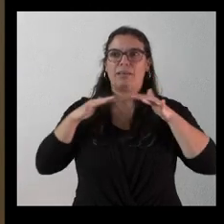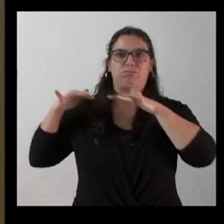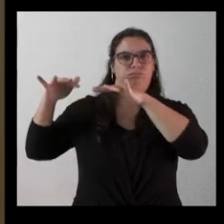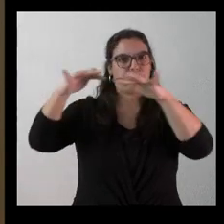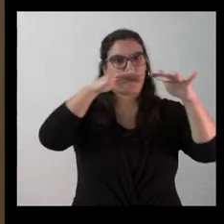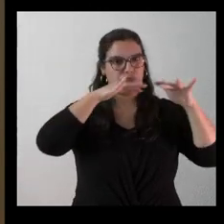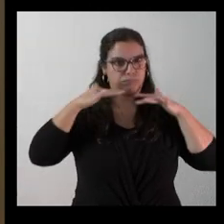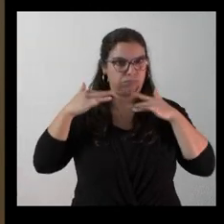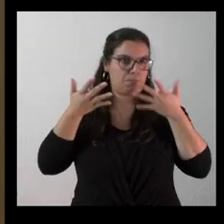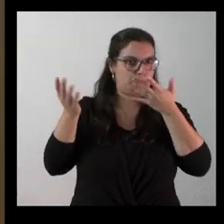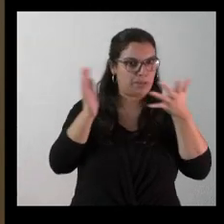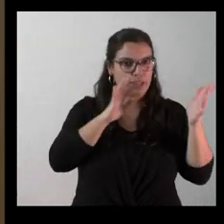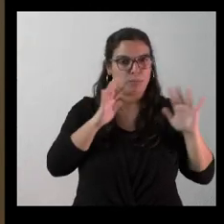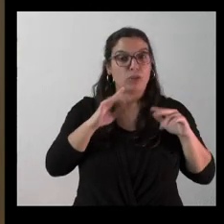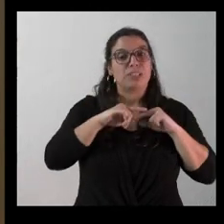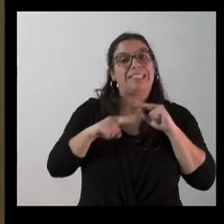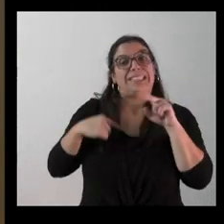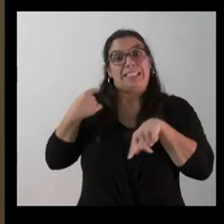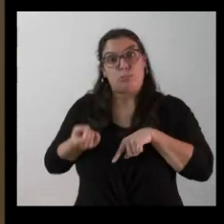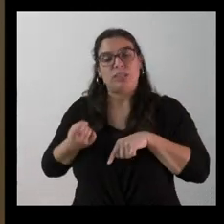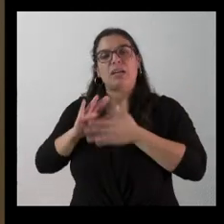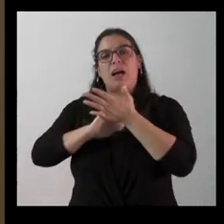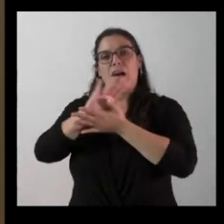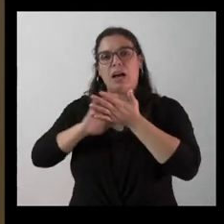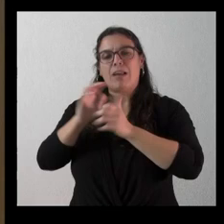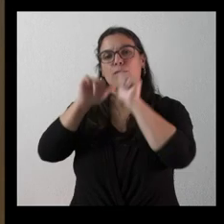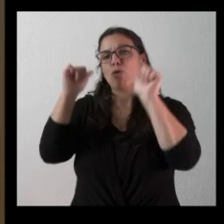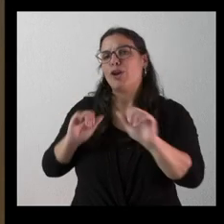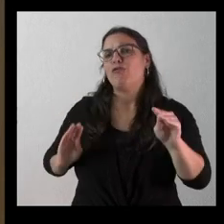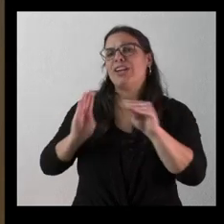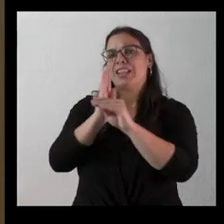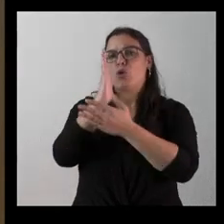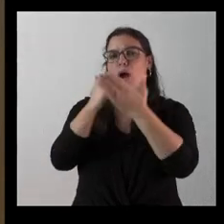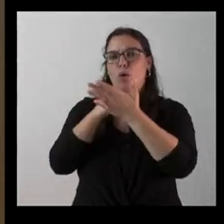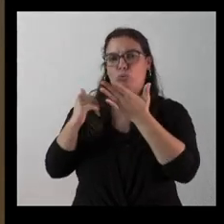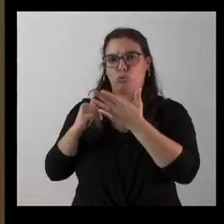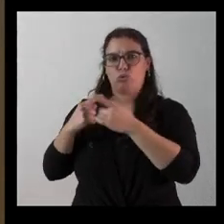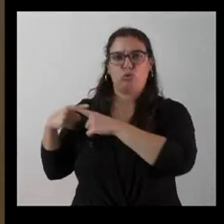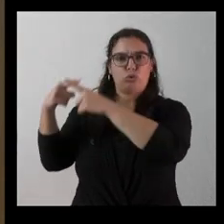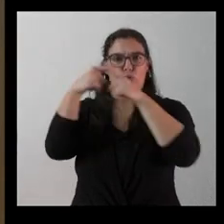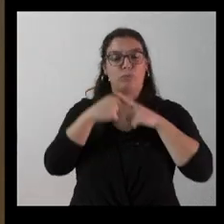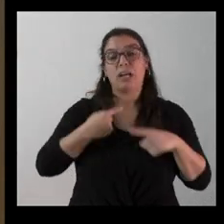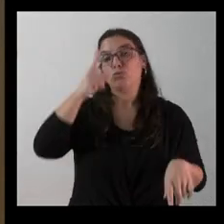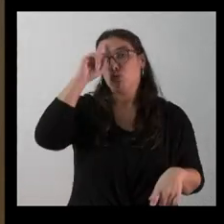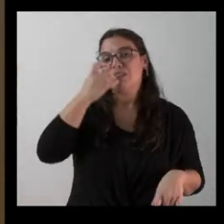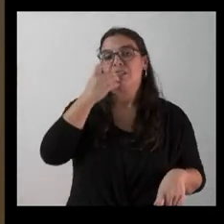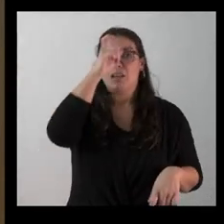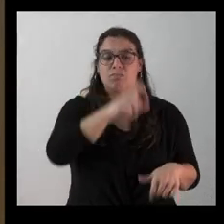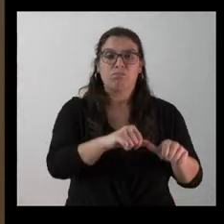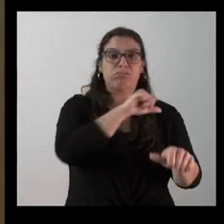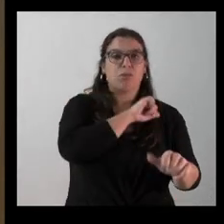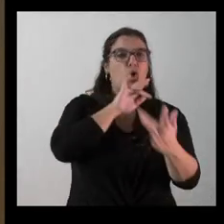etcétera antes de la del modelo de financiación autonómica no sé si por los contactos que ha tenido porque llevan meses